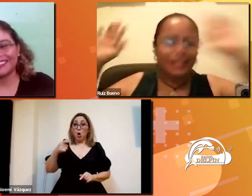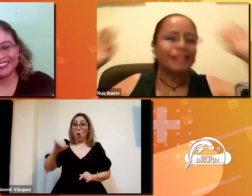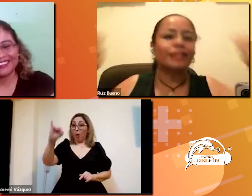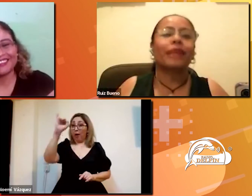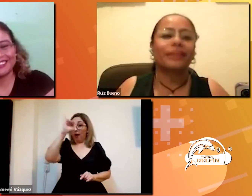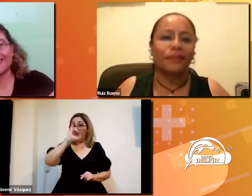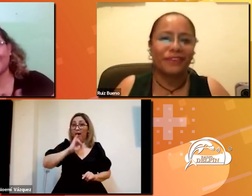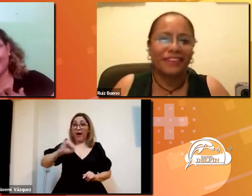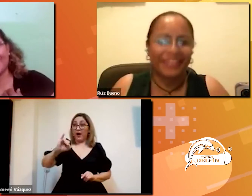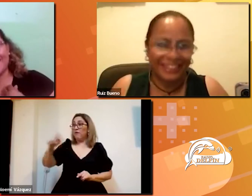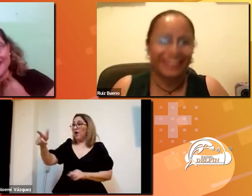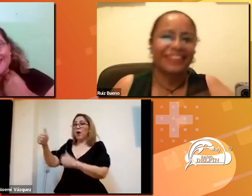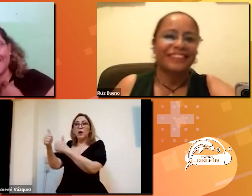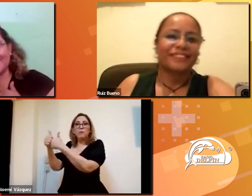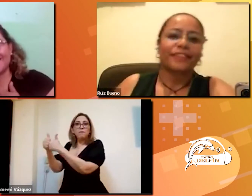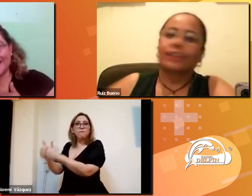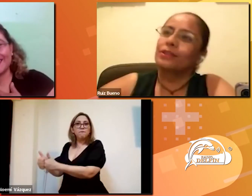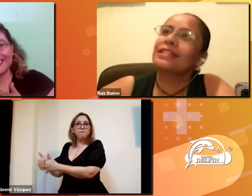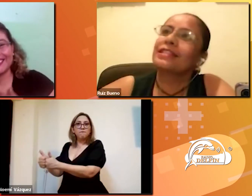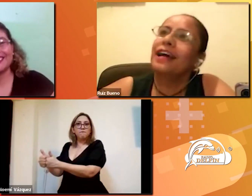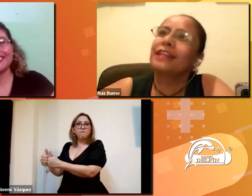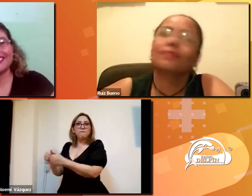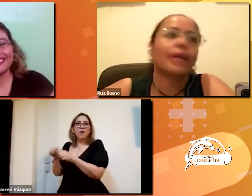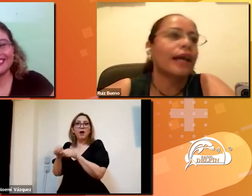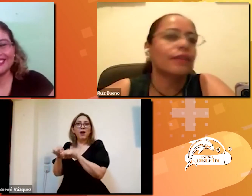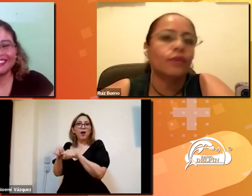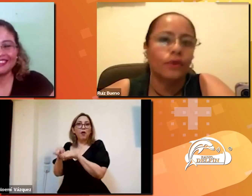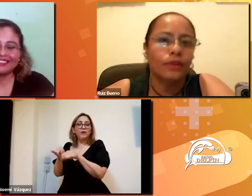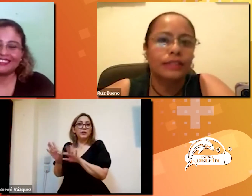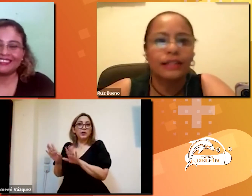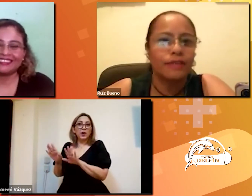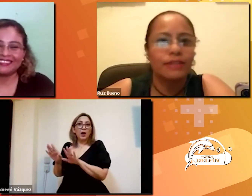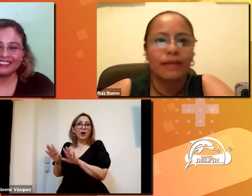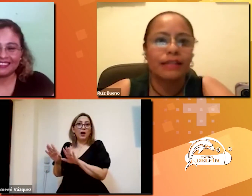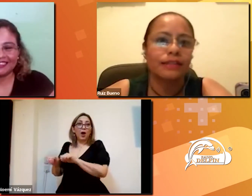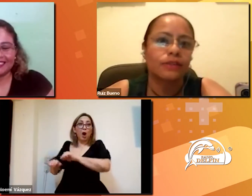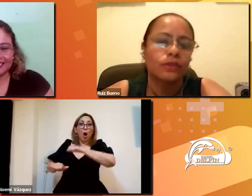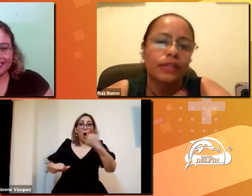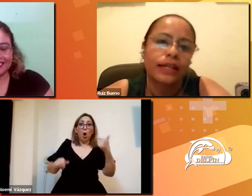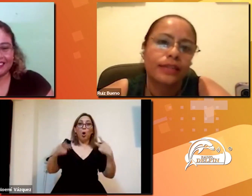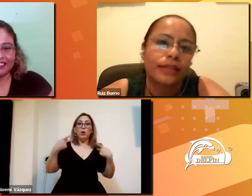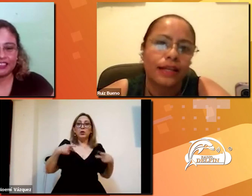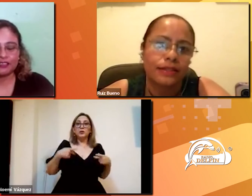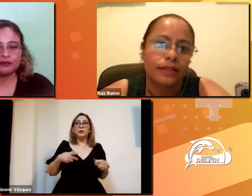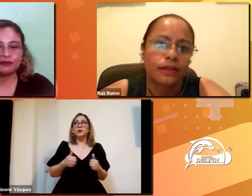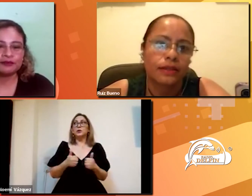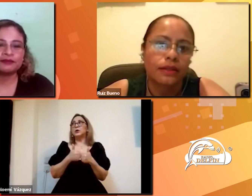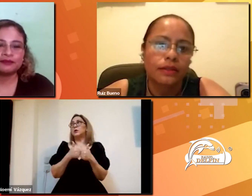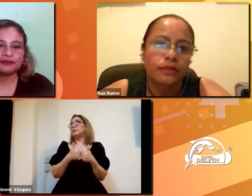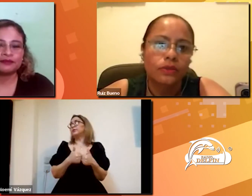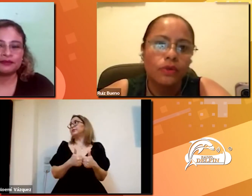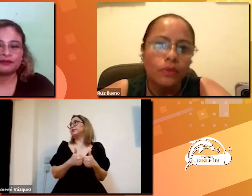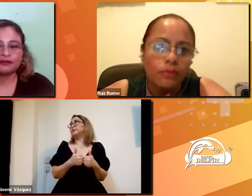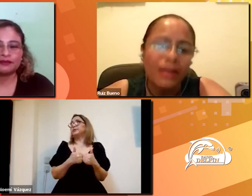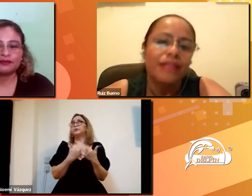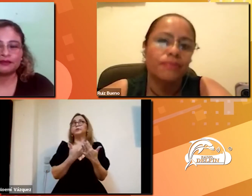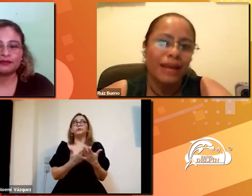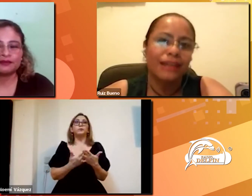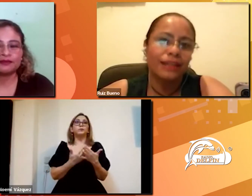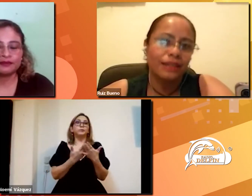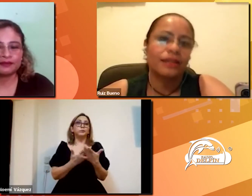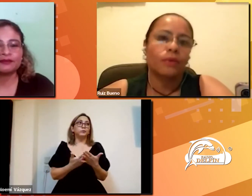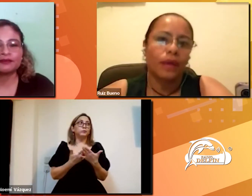nomás estén haciendo pato, ¿no? Entonces ahí están esperando, ¿no? Y si el jefe se va a las 10, todos tienen que irse a las 10. Son